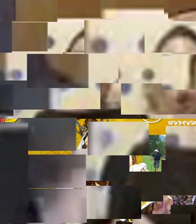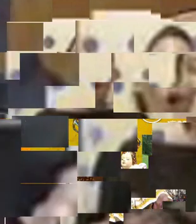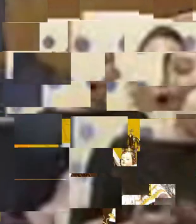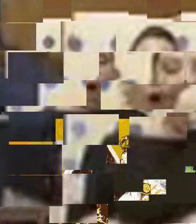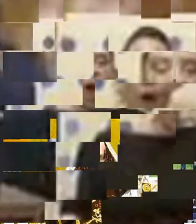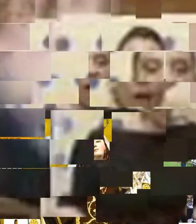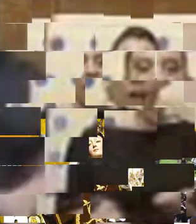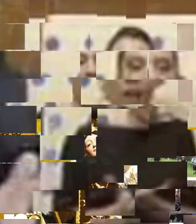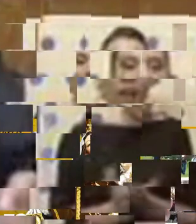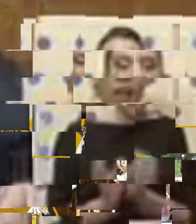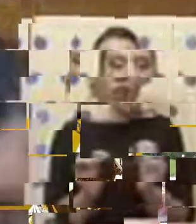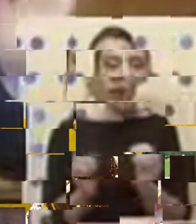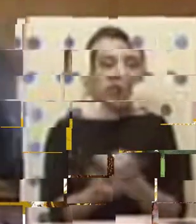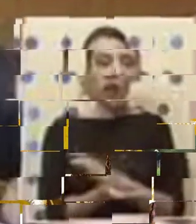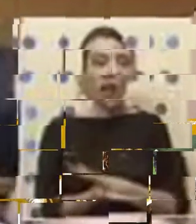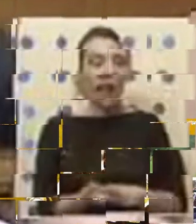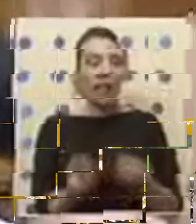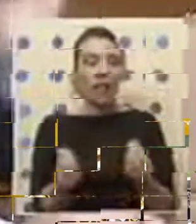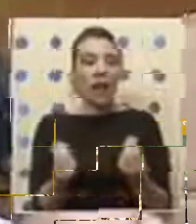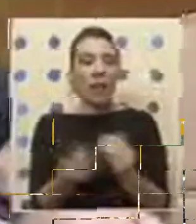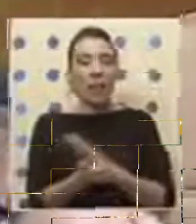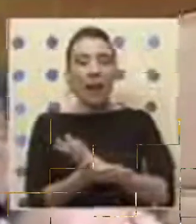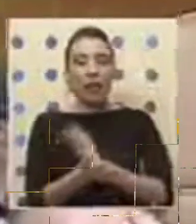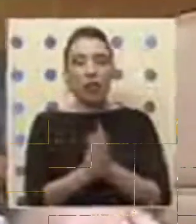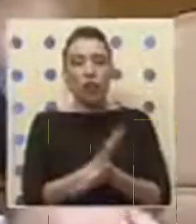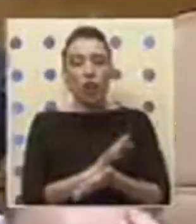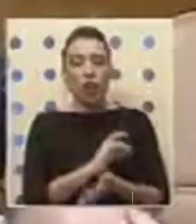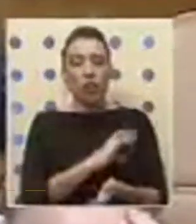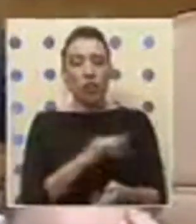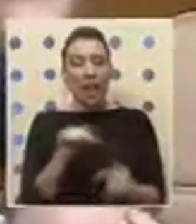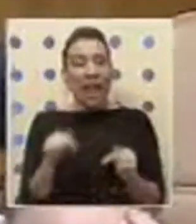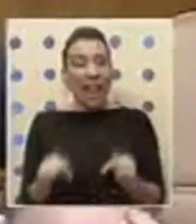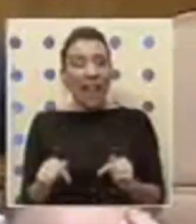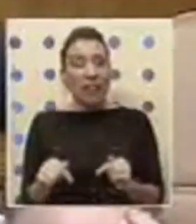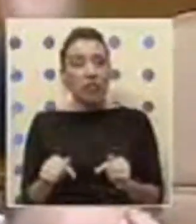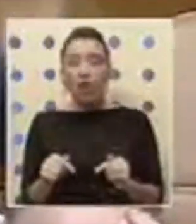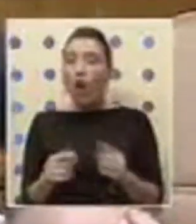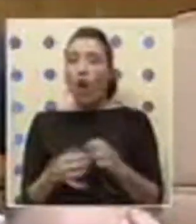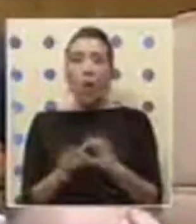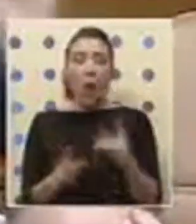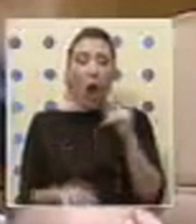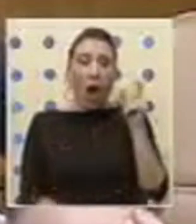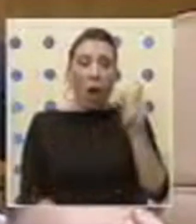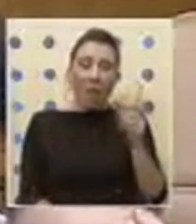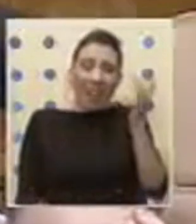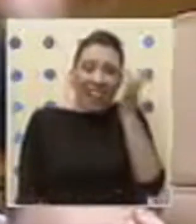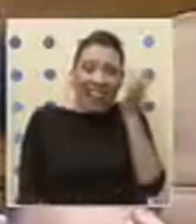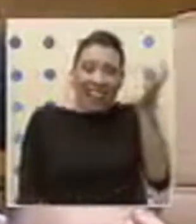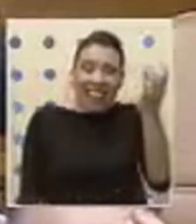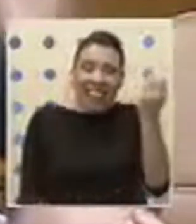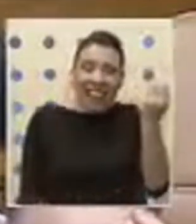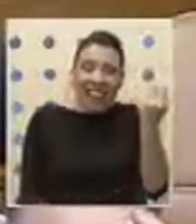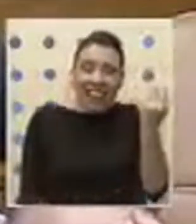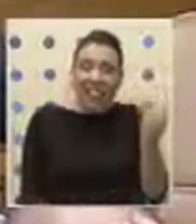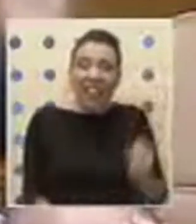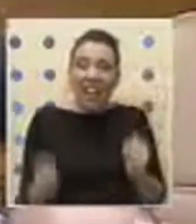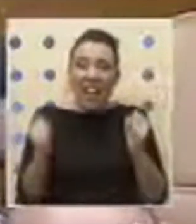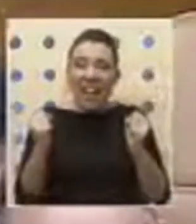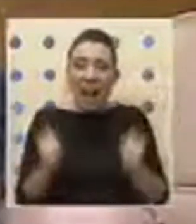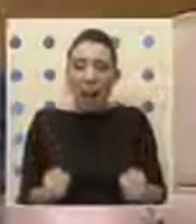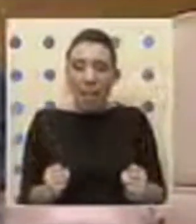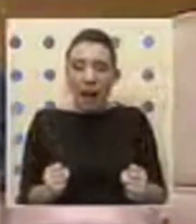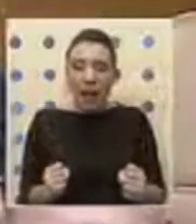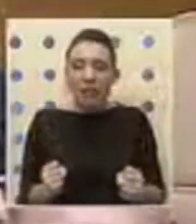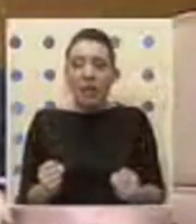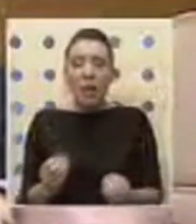educación gratuita de calidad para todos los chilenos. Eso es cruel. Un chico inteligente, un chico capaz, un